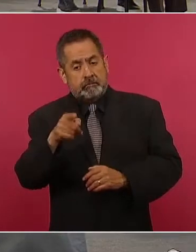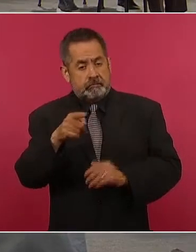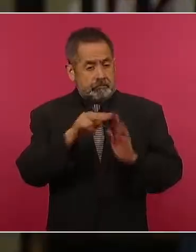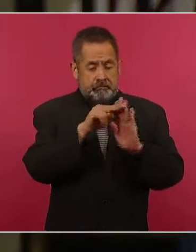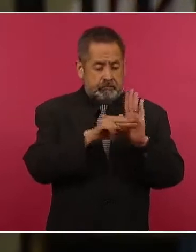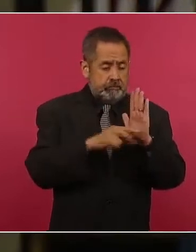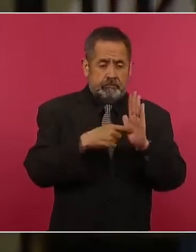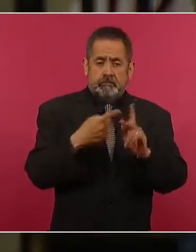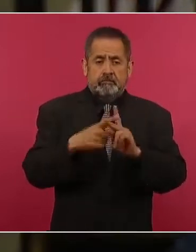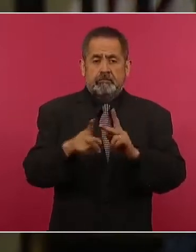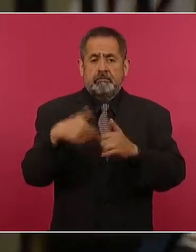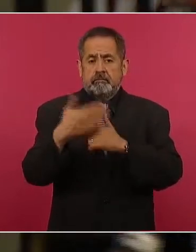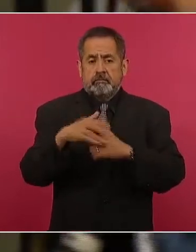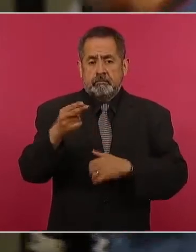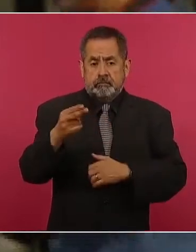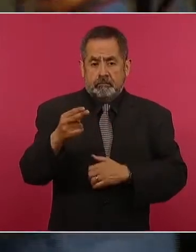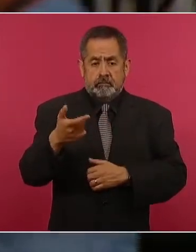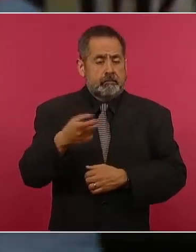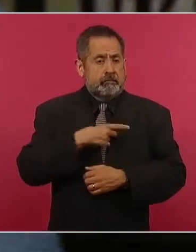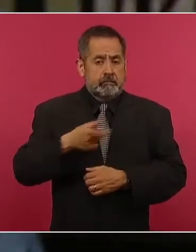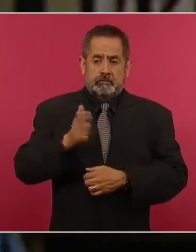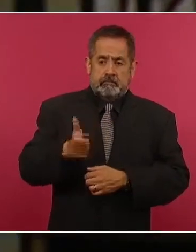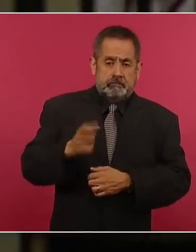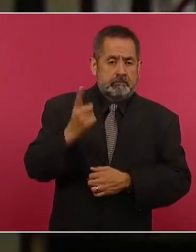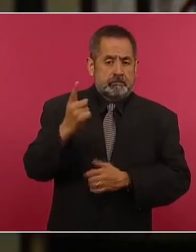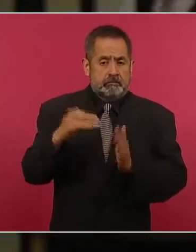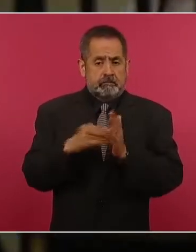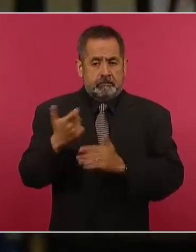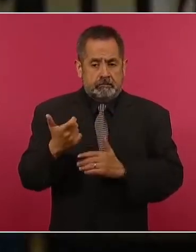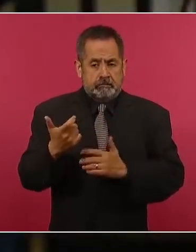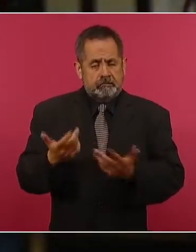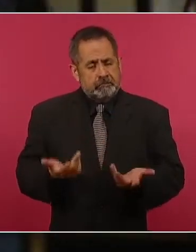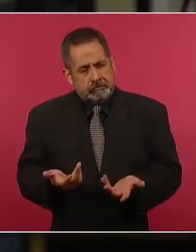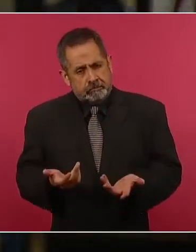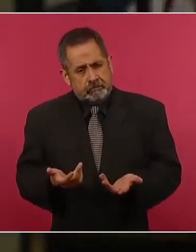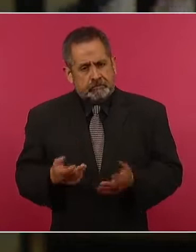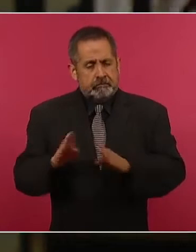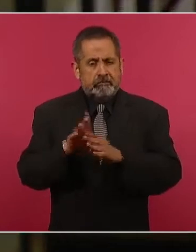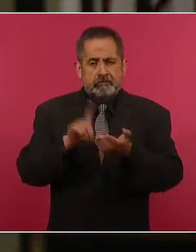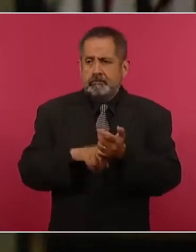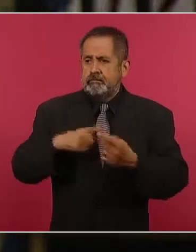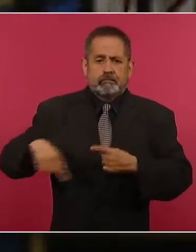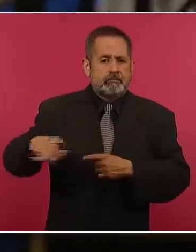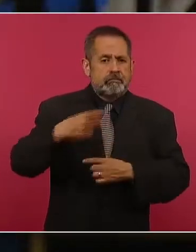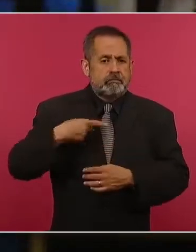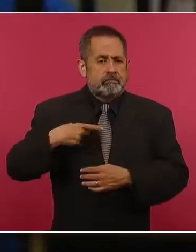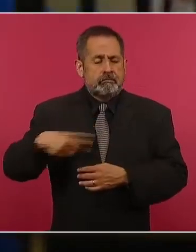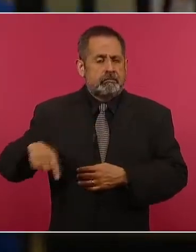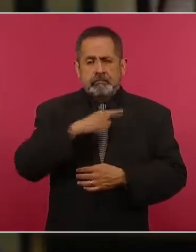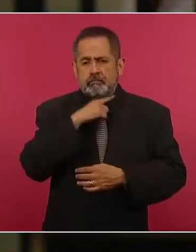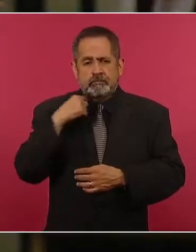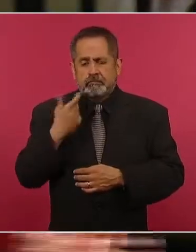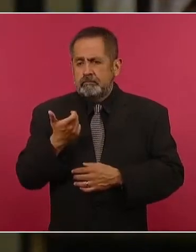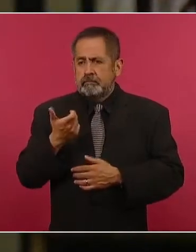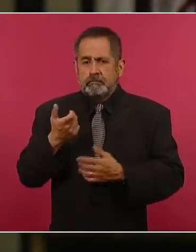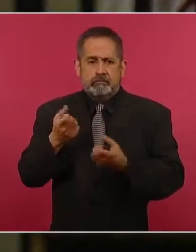que empezará en noviembre, que costará 1,000 pesos, no será perjudicial para la economía